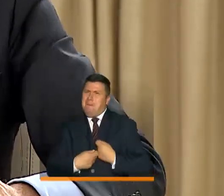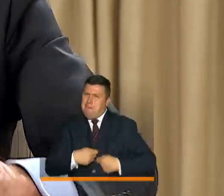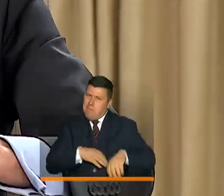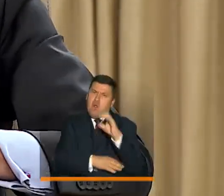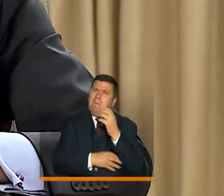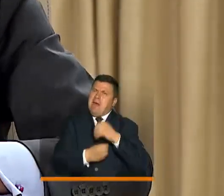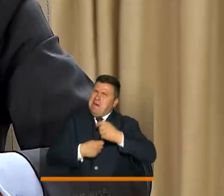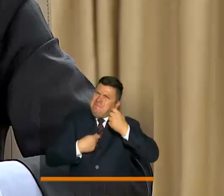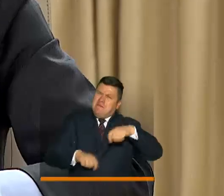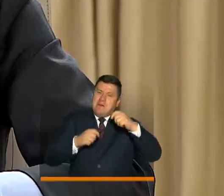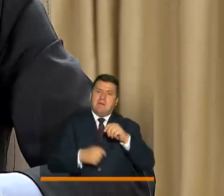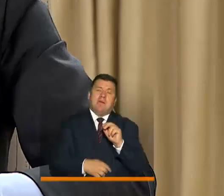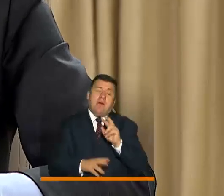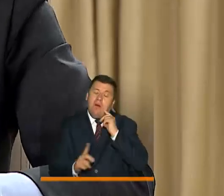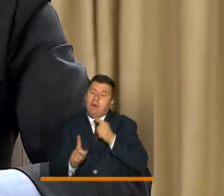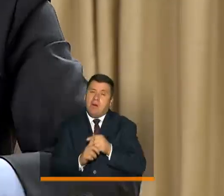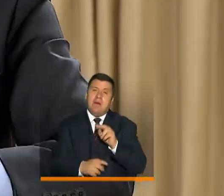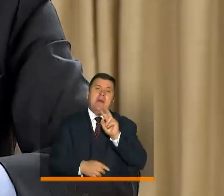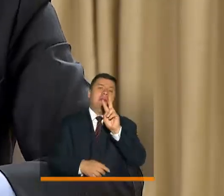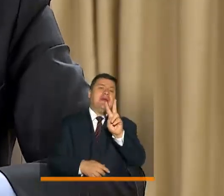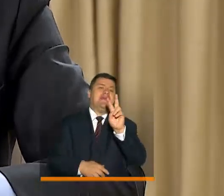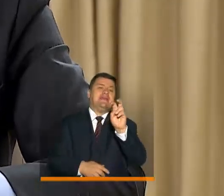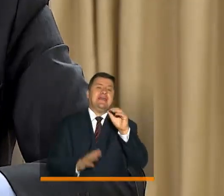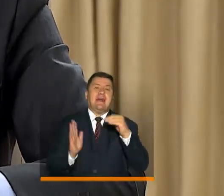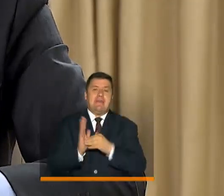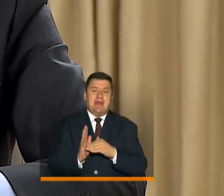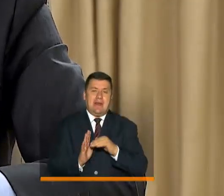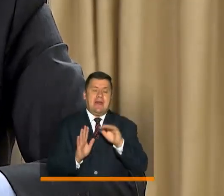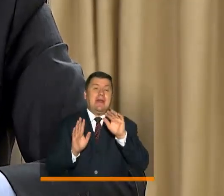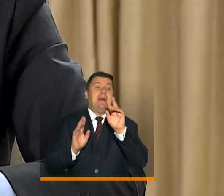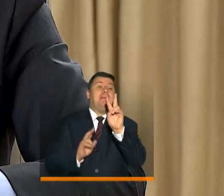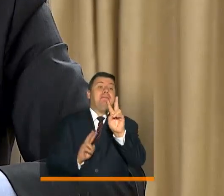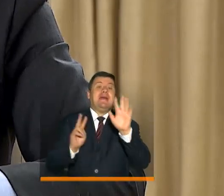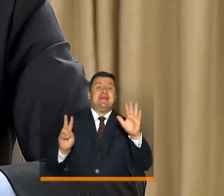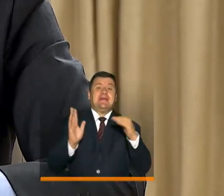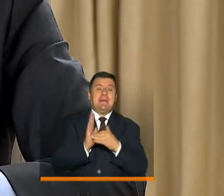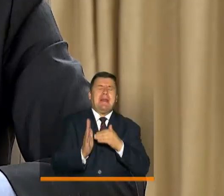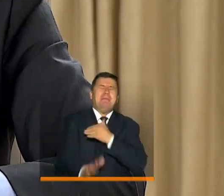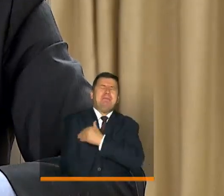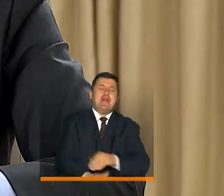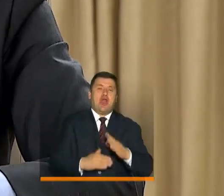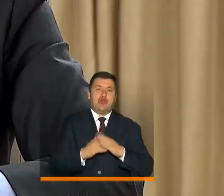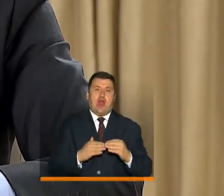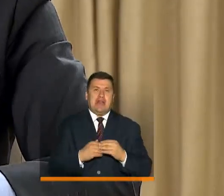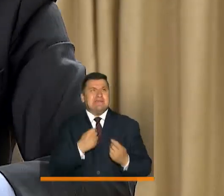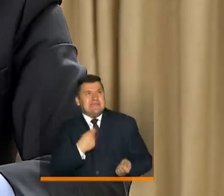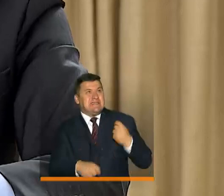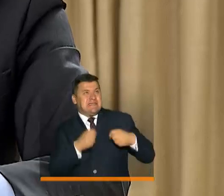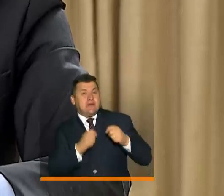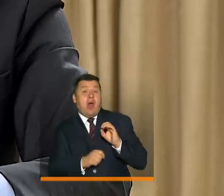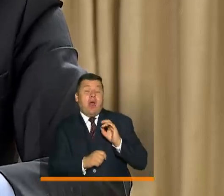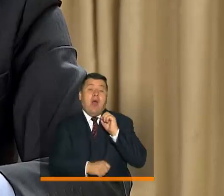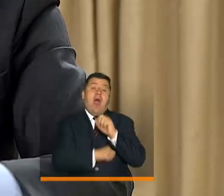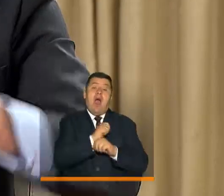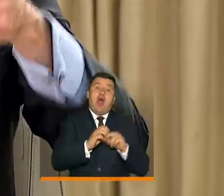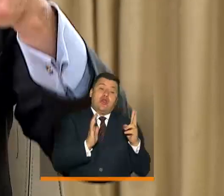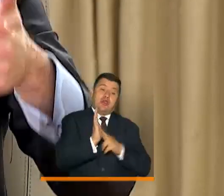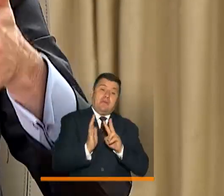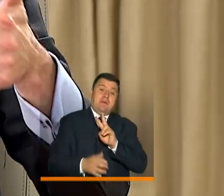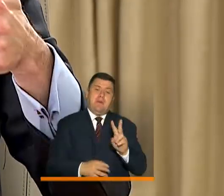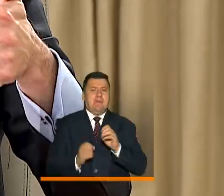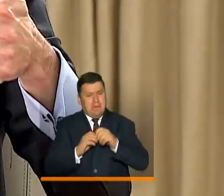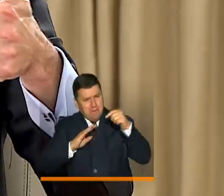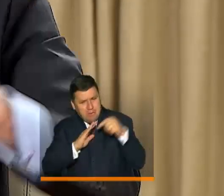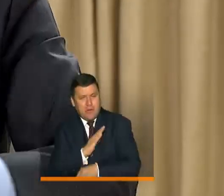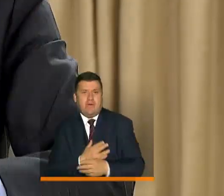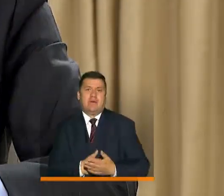propuesto llegar a 27 mil millones de dólares de exportación no minera y de servicios en el 2022.